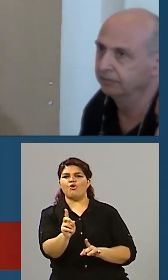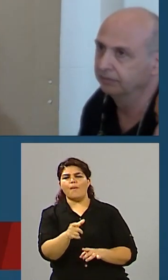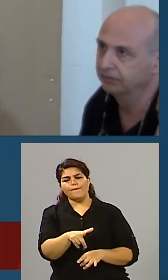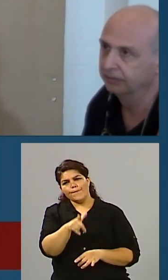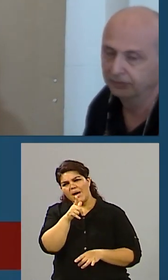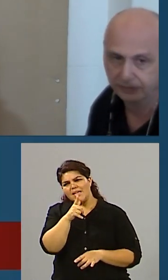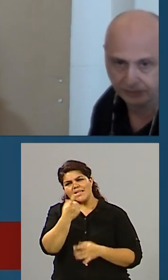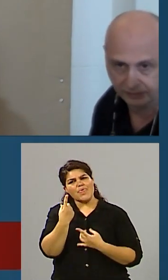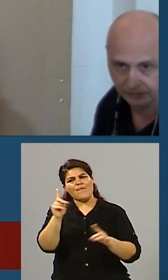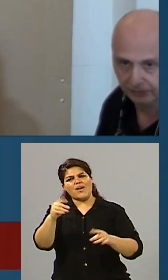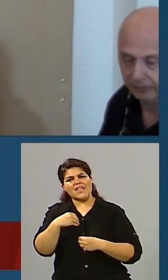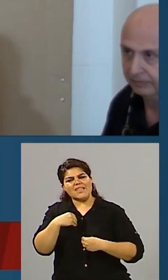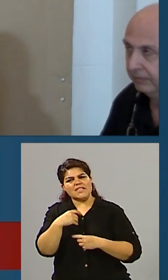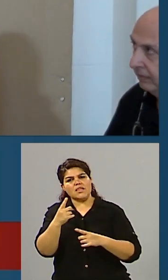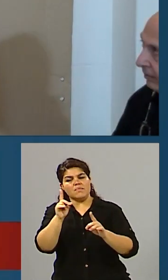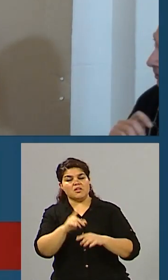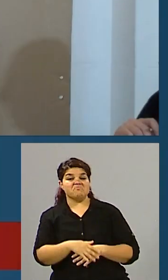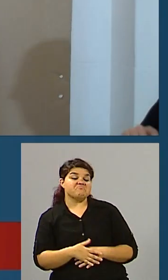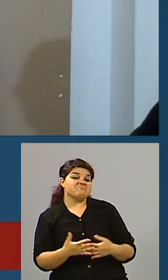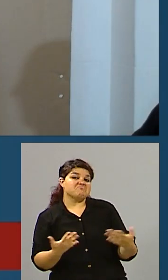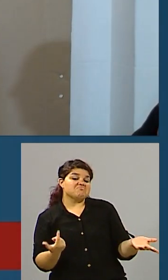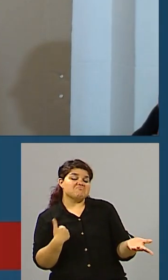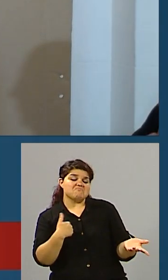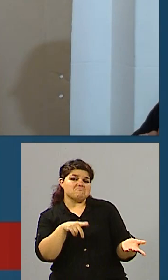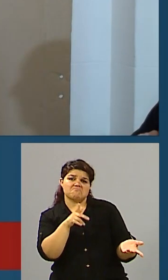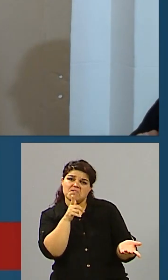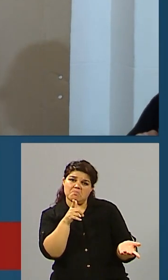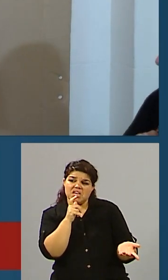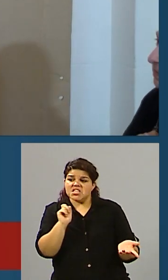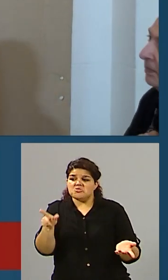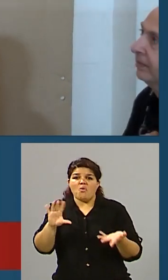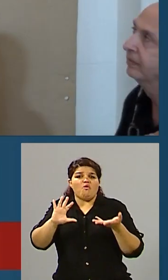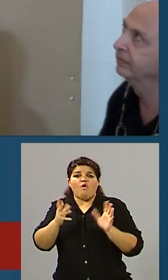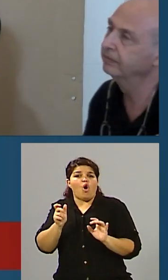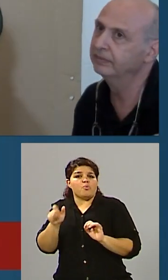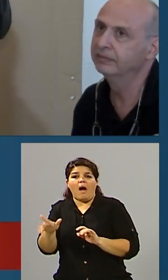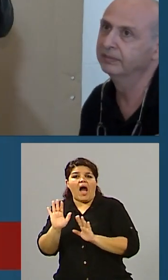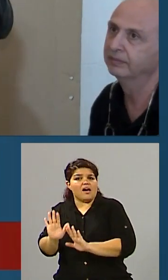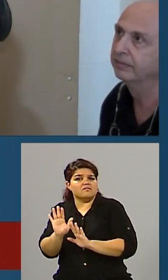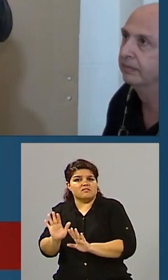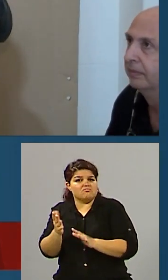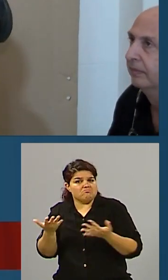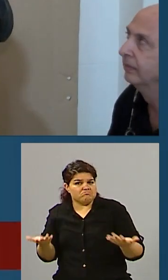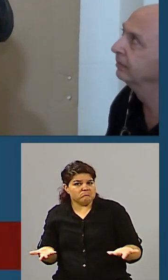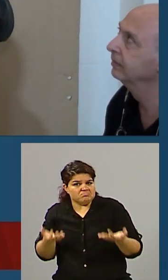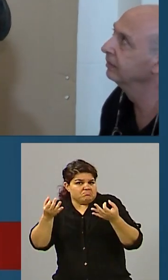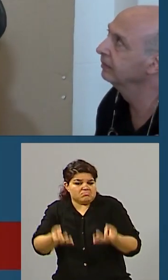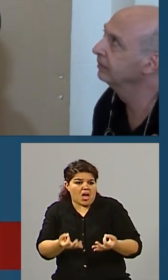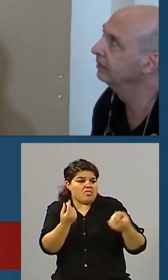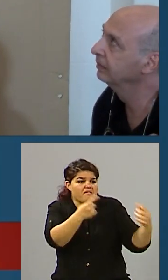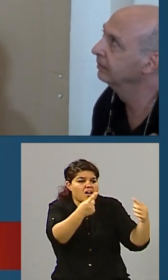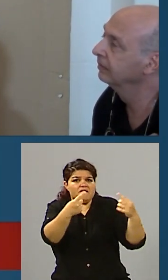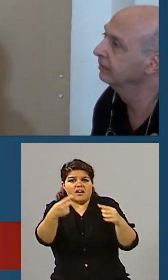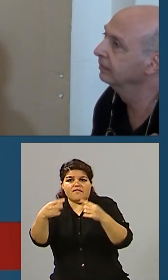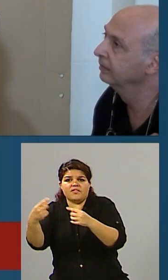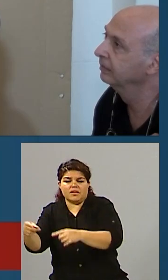usted? Que hay estilos y los estilos son muy claros cuando observamos a lo largo de los 40 años